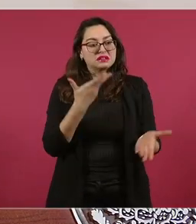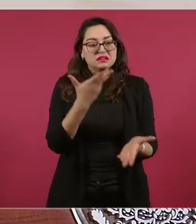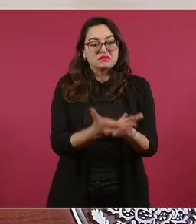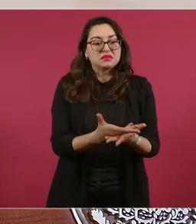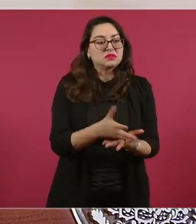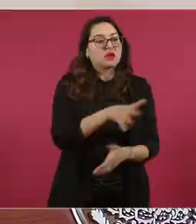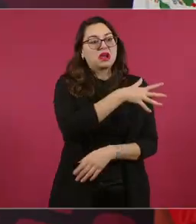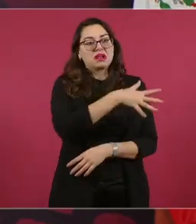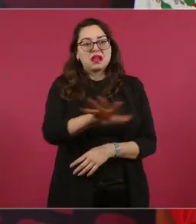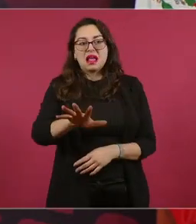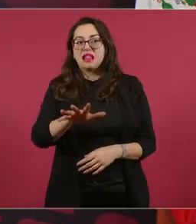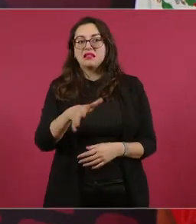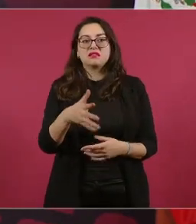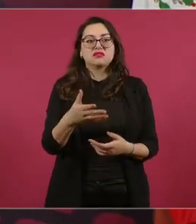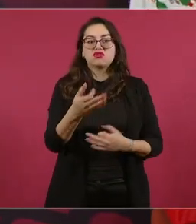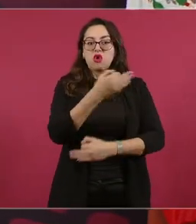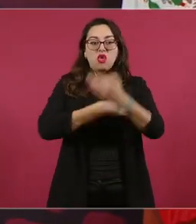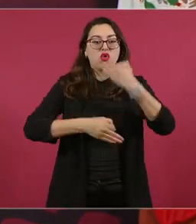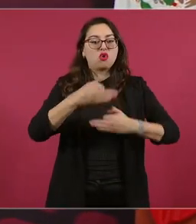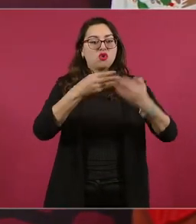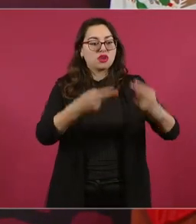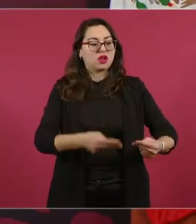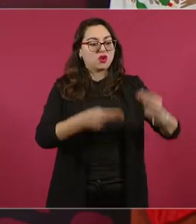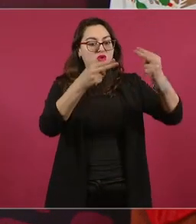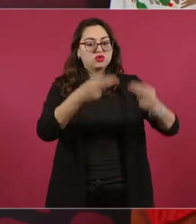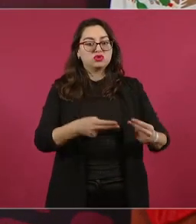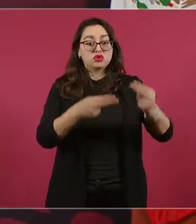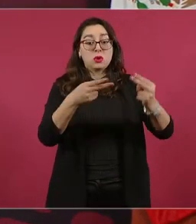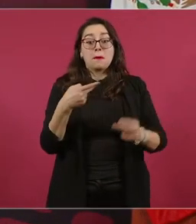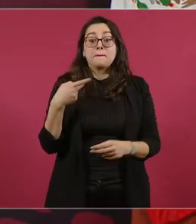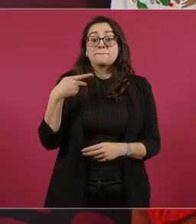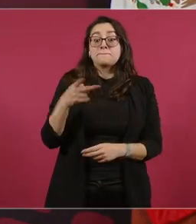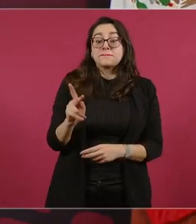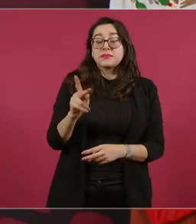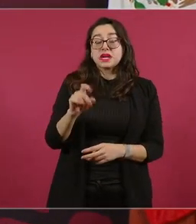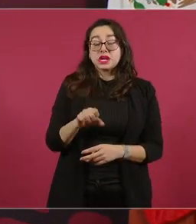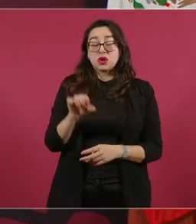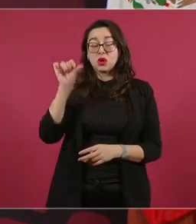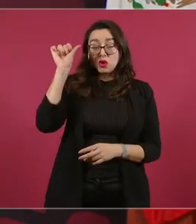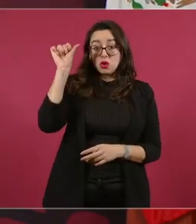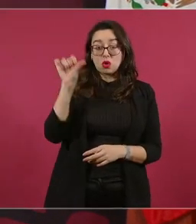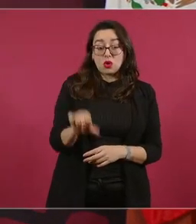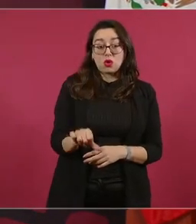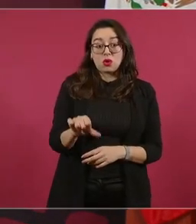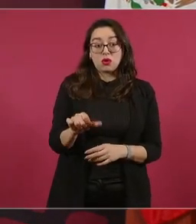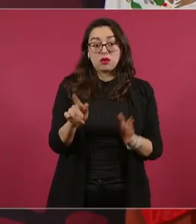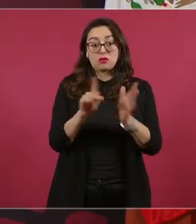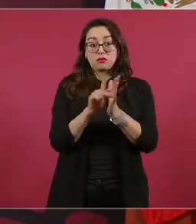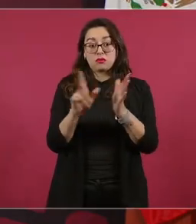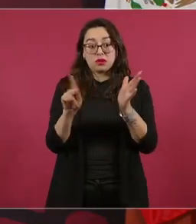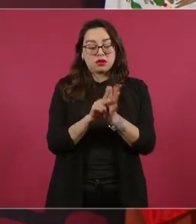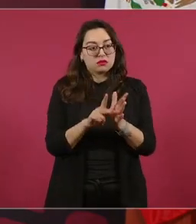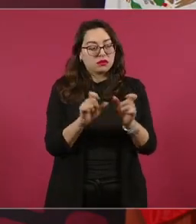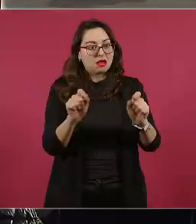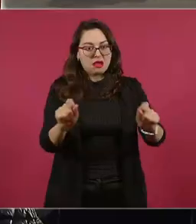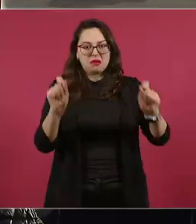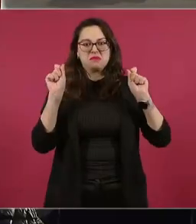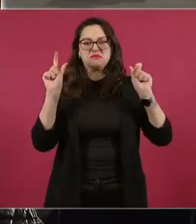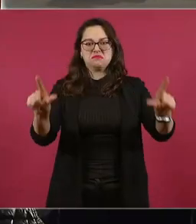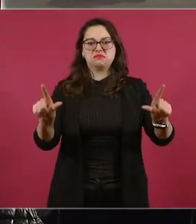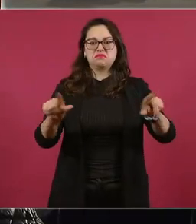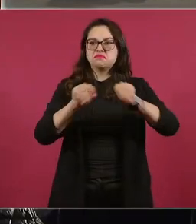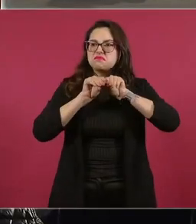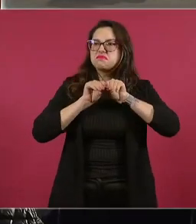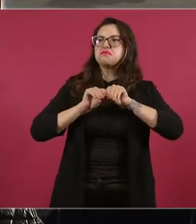Pero hoy nos levantamos con esto.